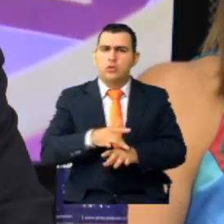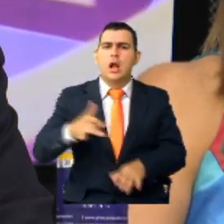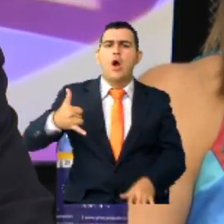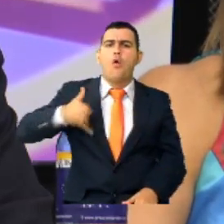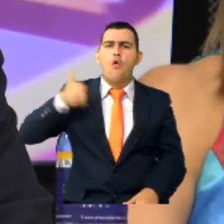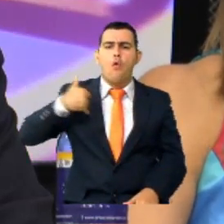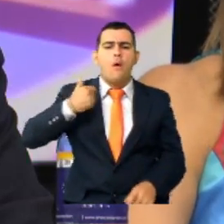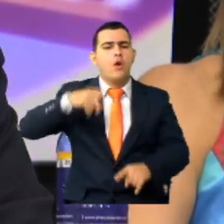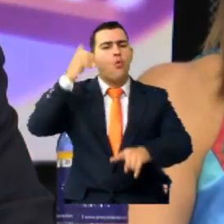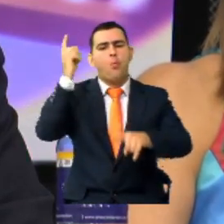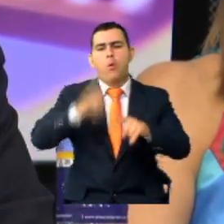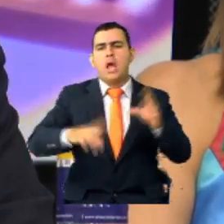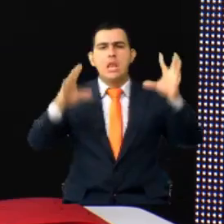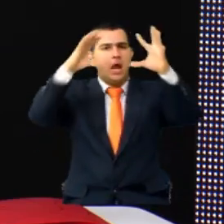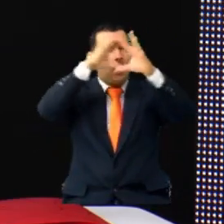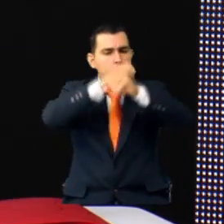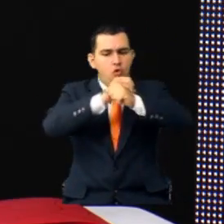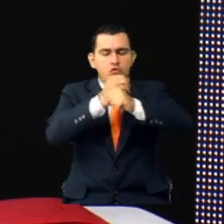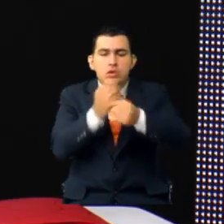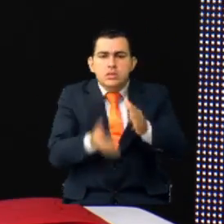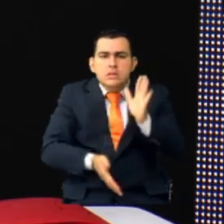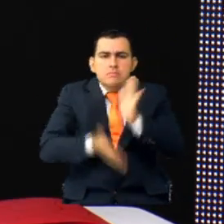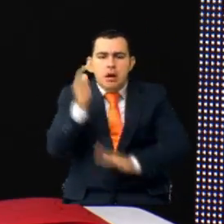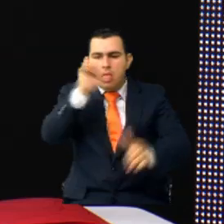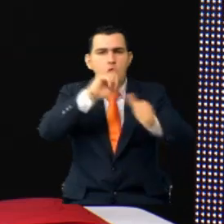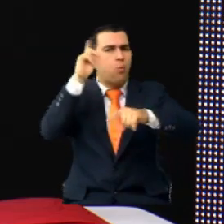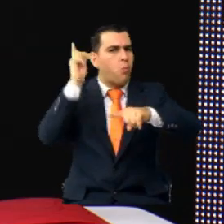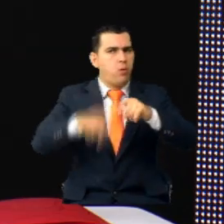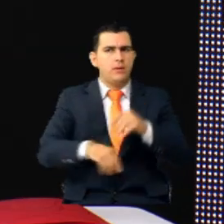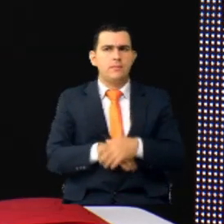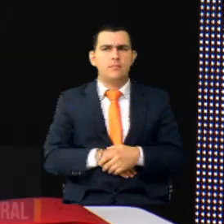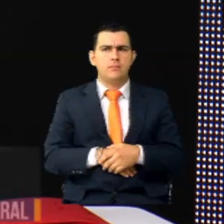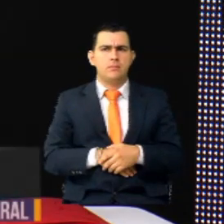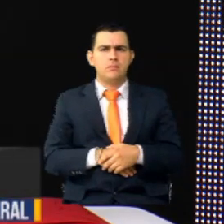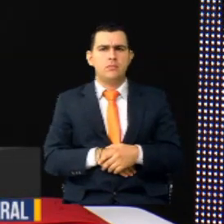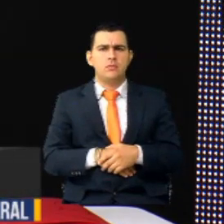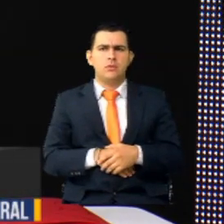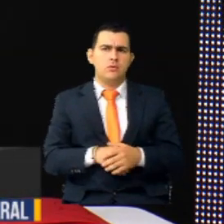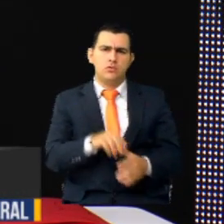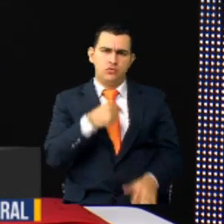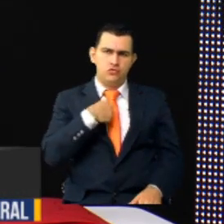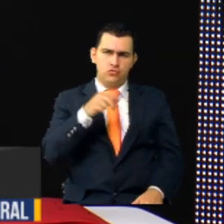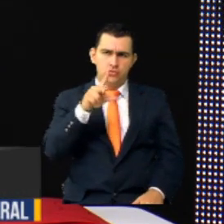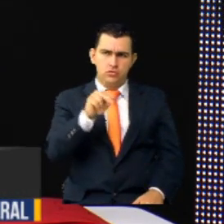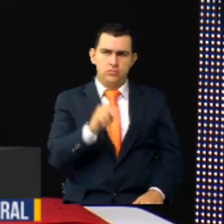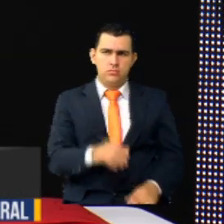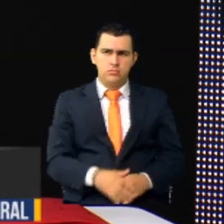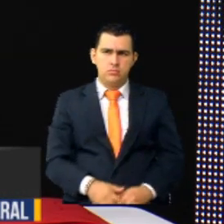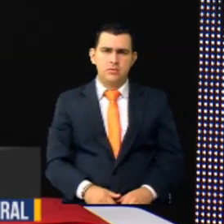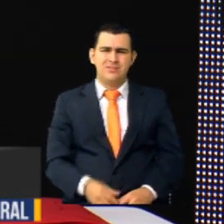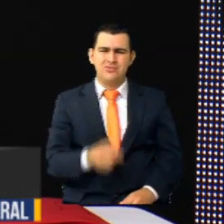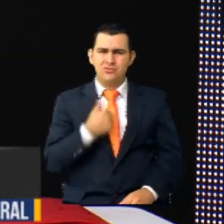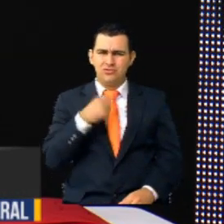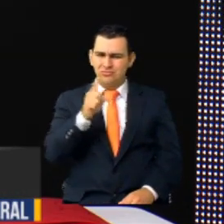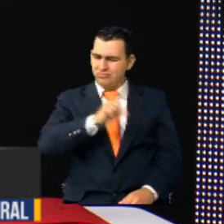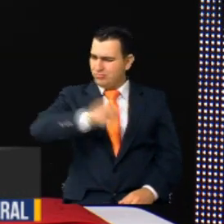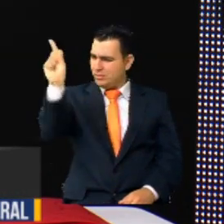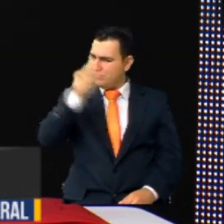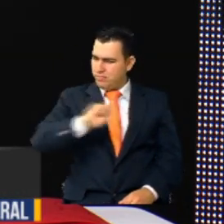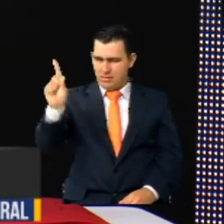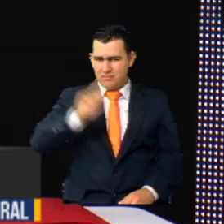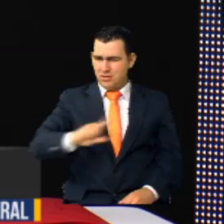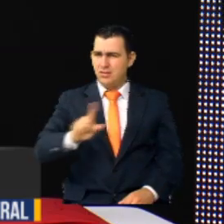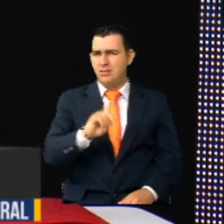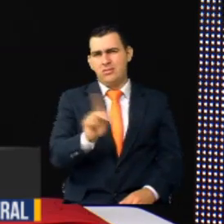edad en la ciudad? Gracias, Pedro, por la pregunta. No, por el contrario, yo soy enemigo de esas restricciones. Tenemos